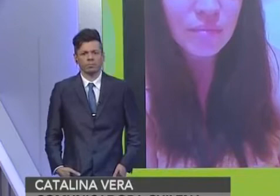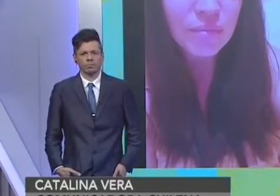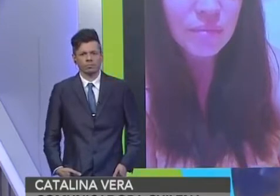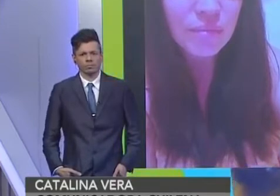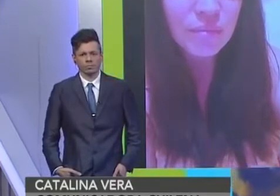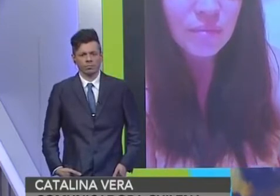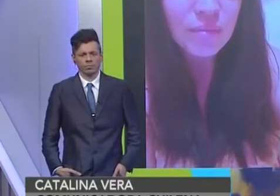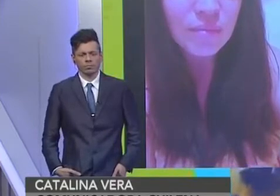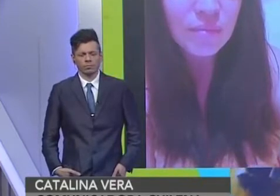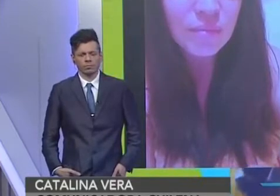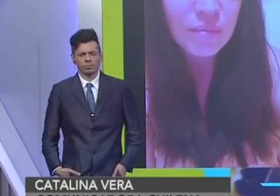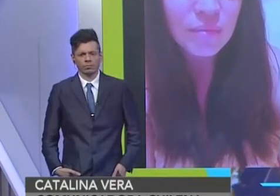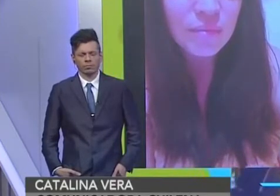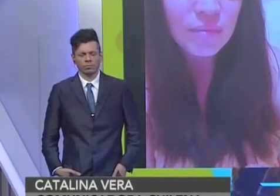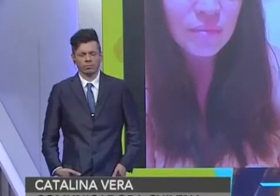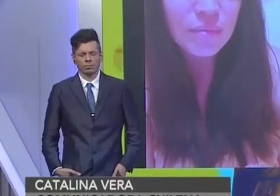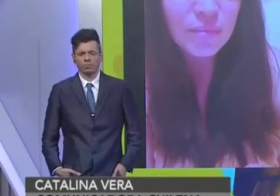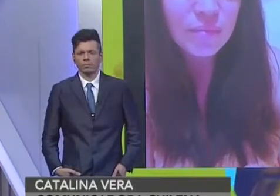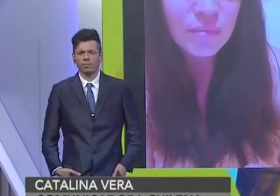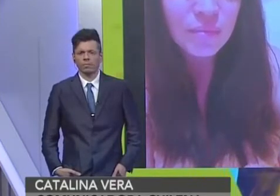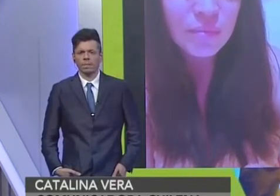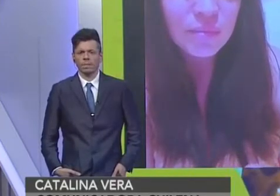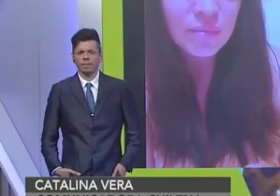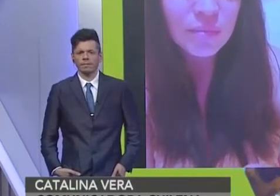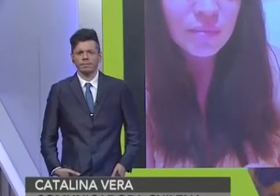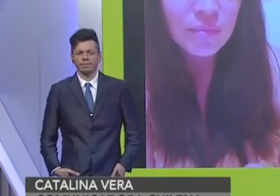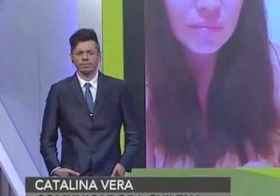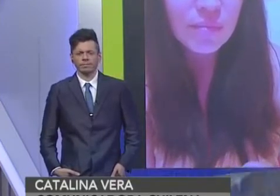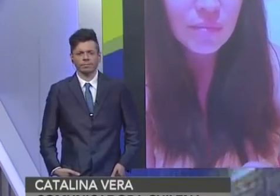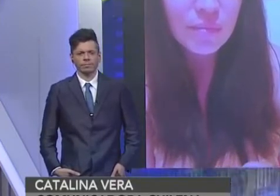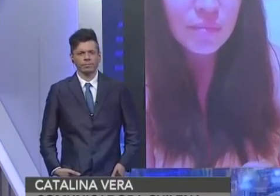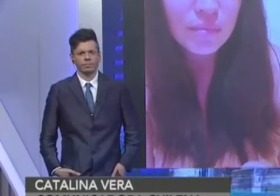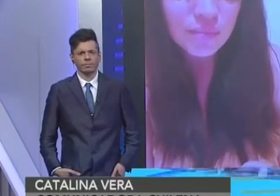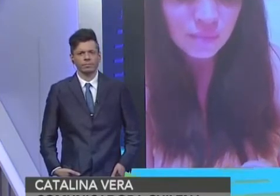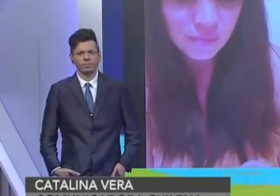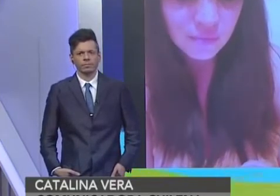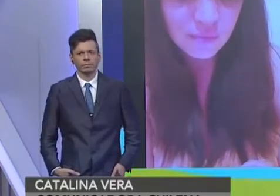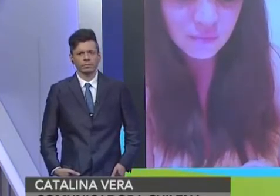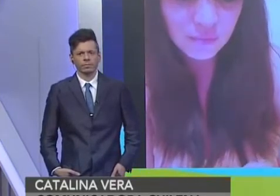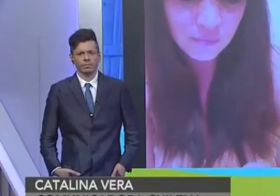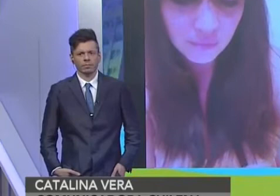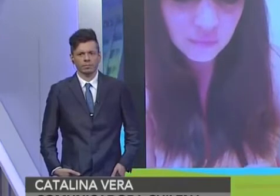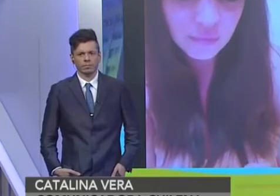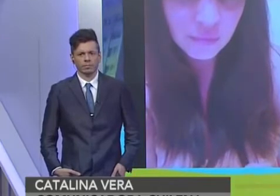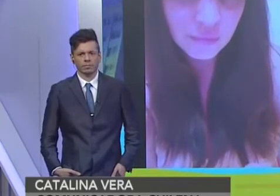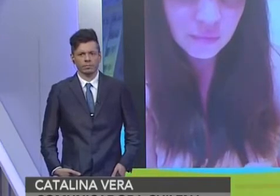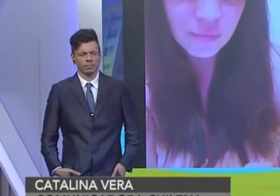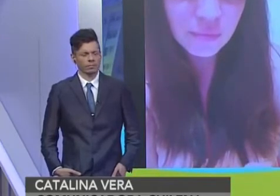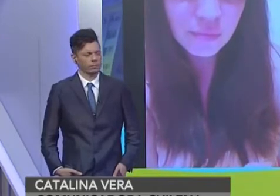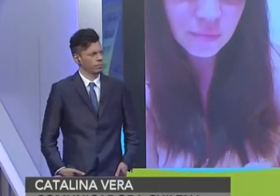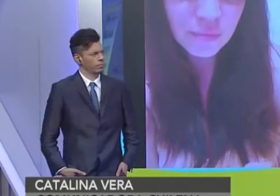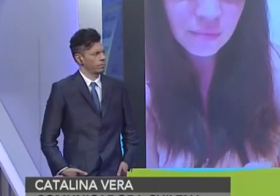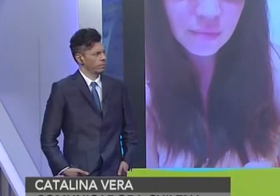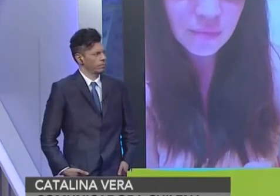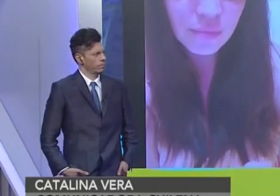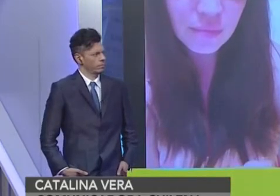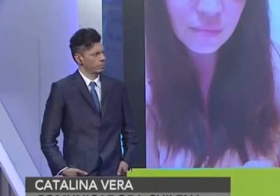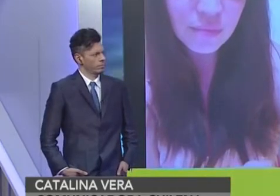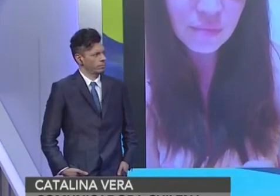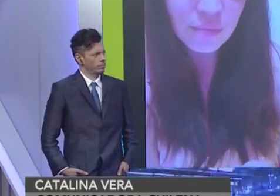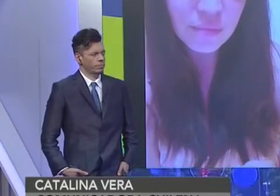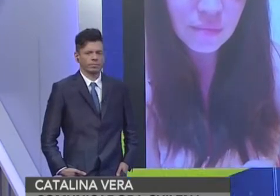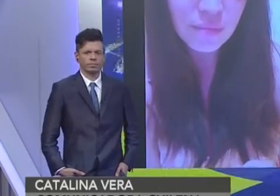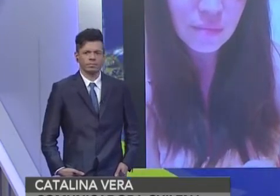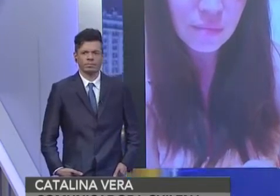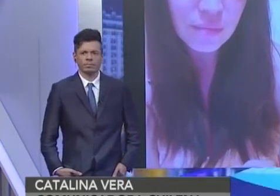que analicemos esta situación. Si es un país que tiene dosis de la vacuna contra el coronavirus de más,